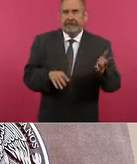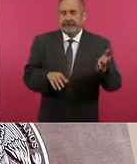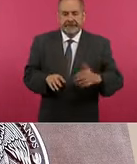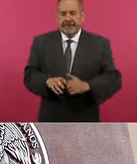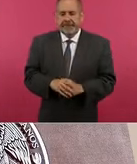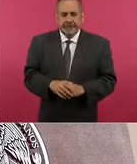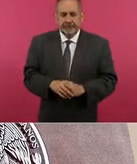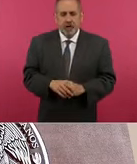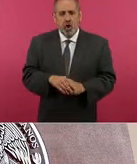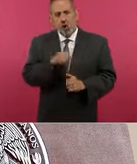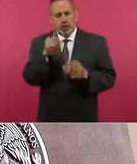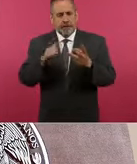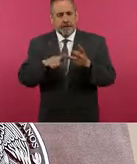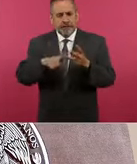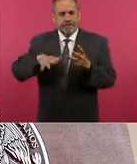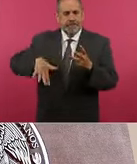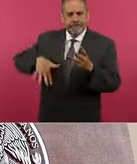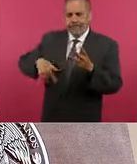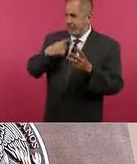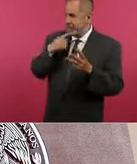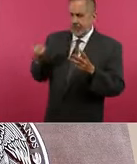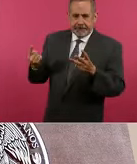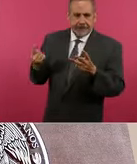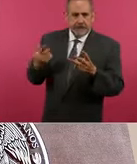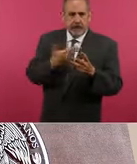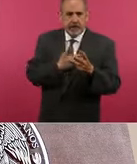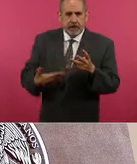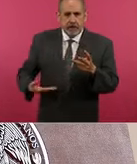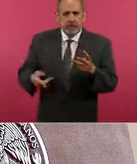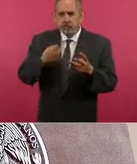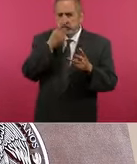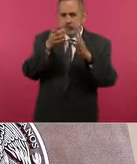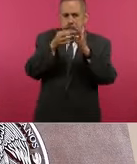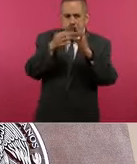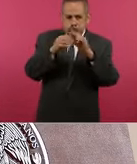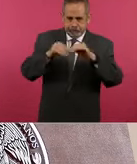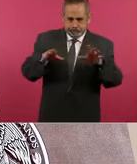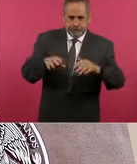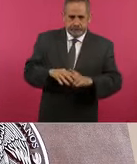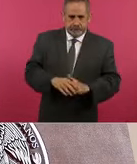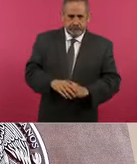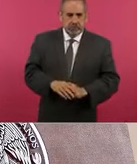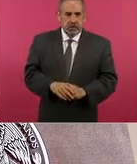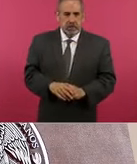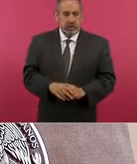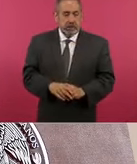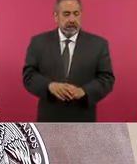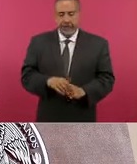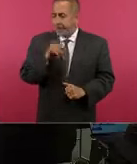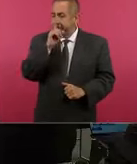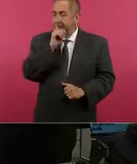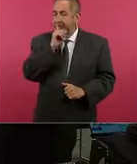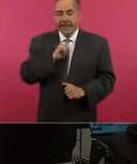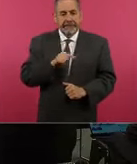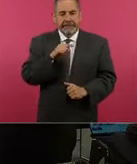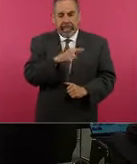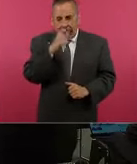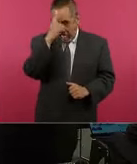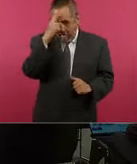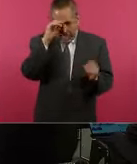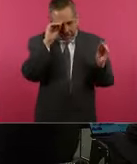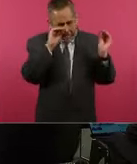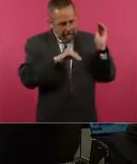con la nota a la que hacía referencia el presidente. Una mentira construida en el